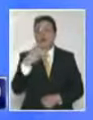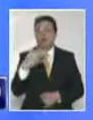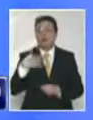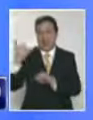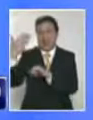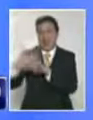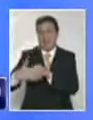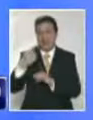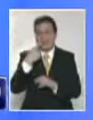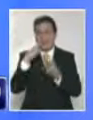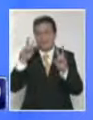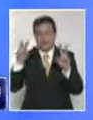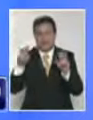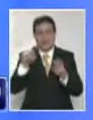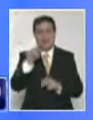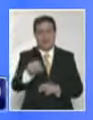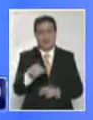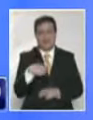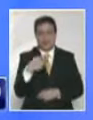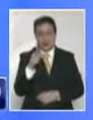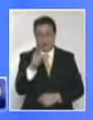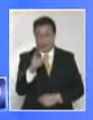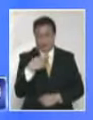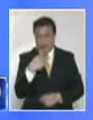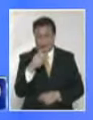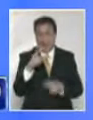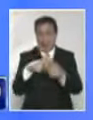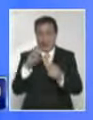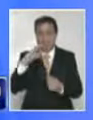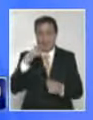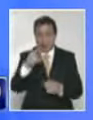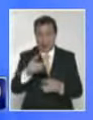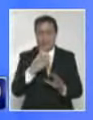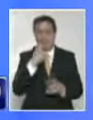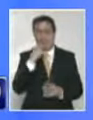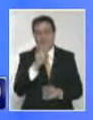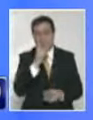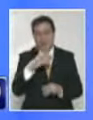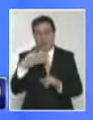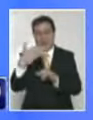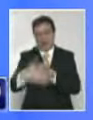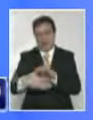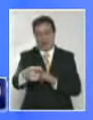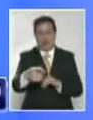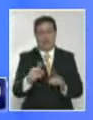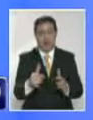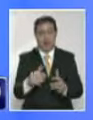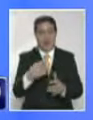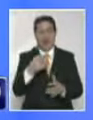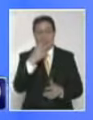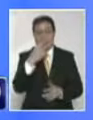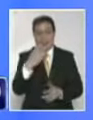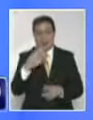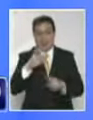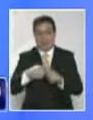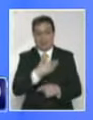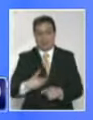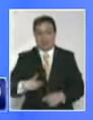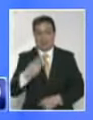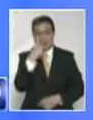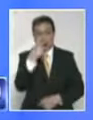mi dulce enemiga. Entonces, si usted gemita me cuenta algo de esto, considérese muerto. En el fondo, es en broma. Pero te digo, tuvo gestos que yo